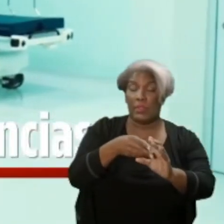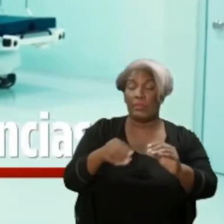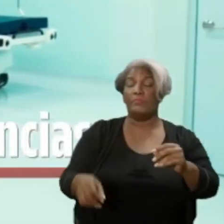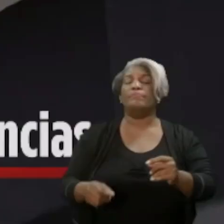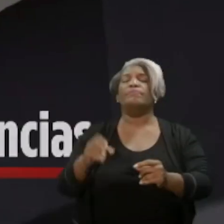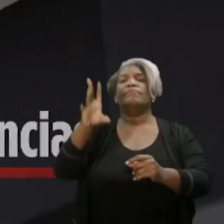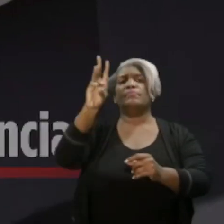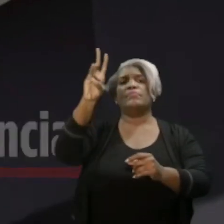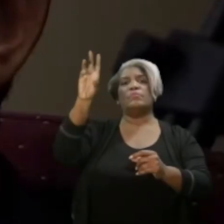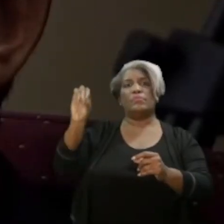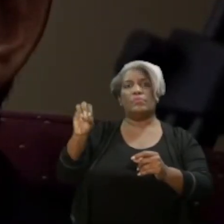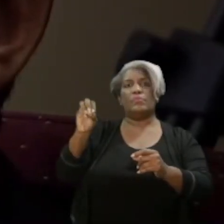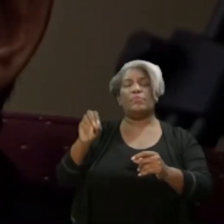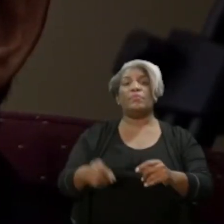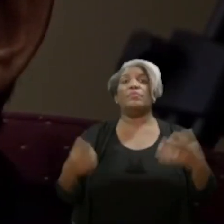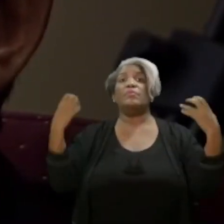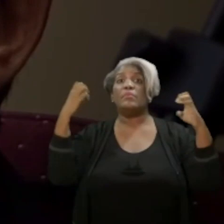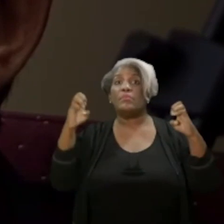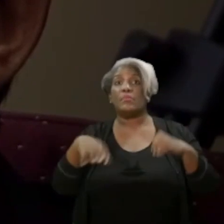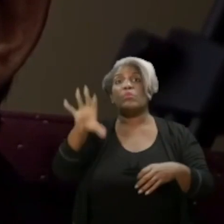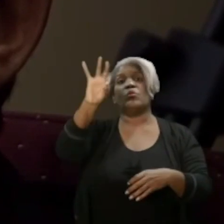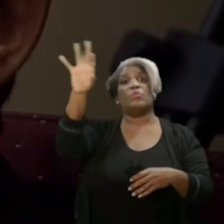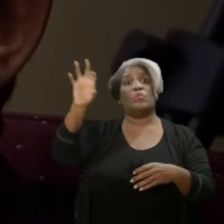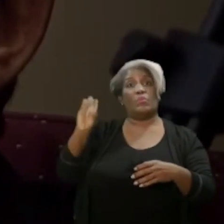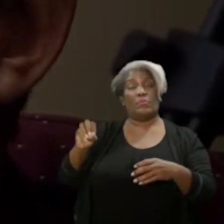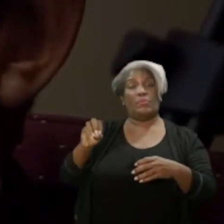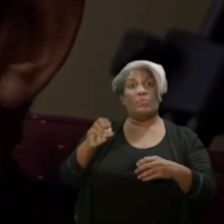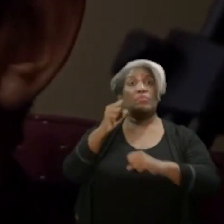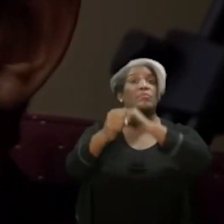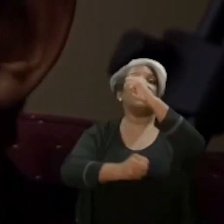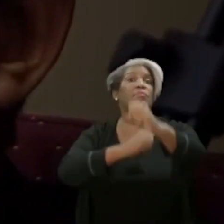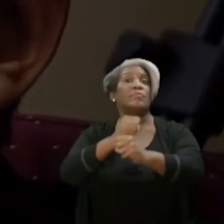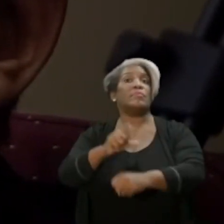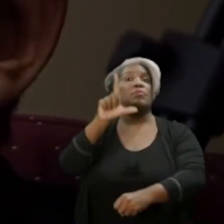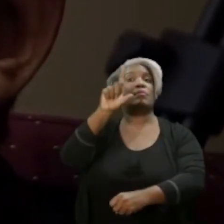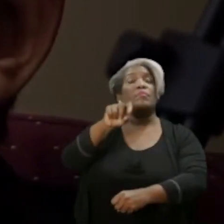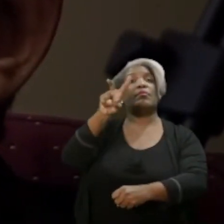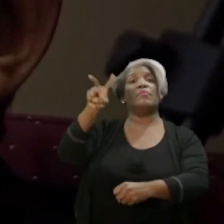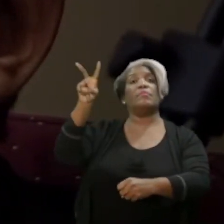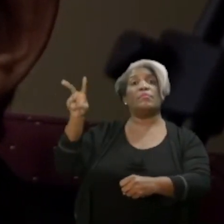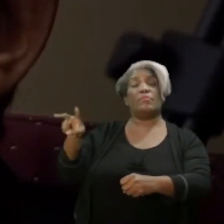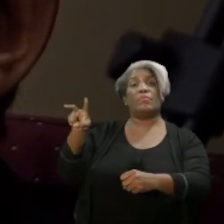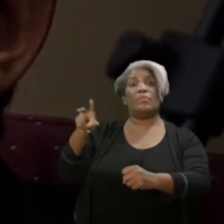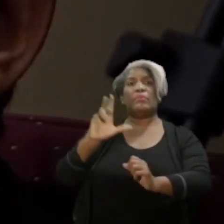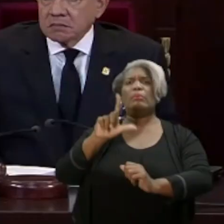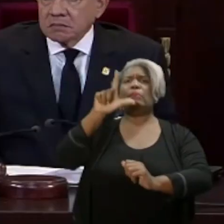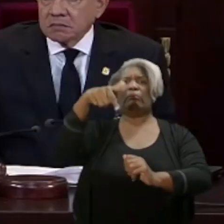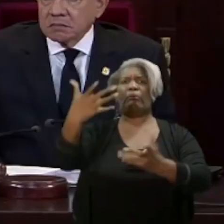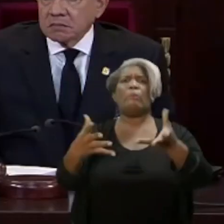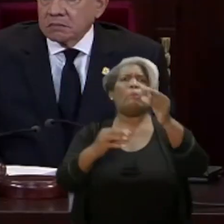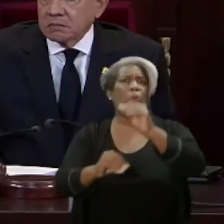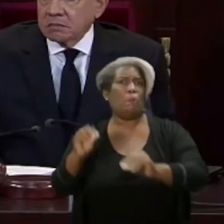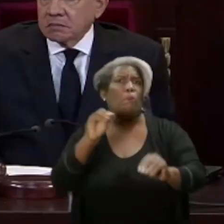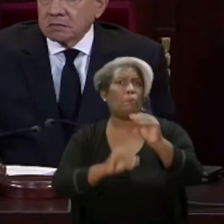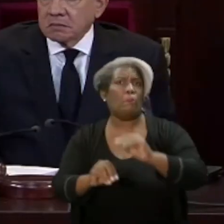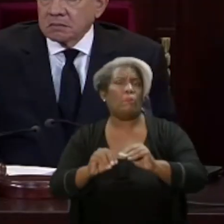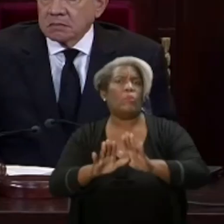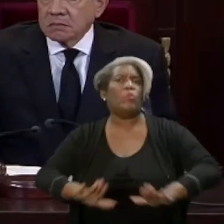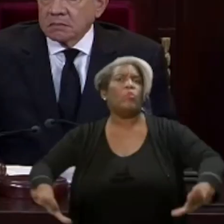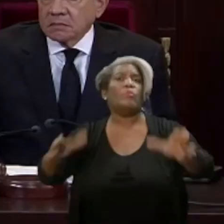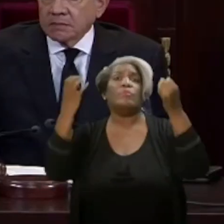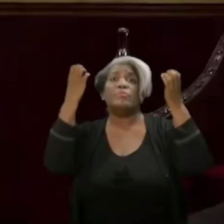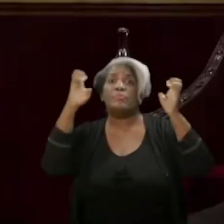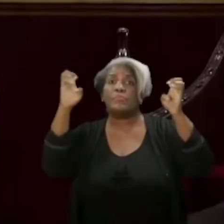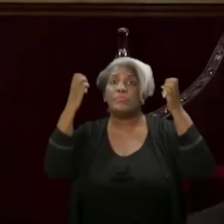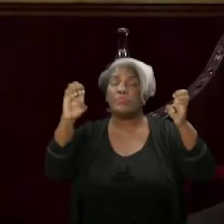casi 400 millones de pesos fueron inauguradas en el año 2022, tras su remozamiento y ampliación, salas de emergencia en